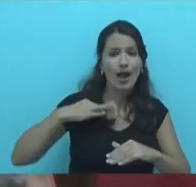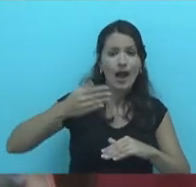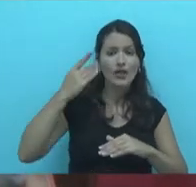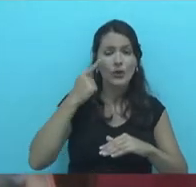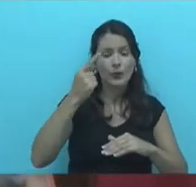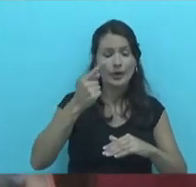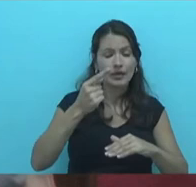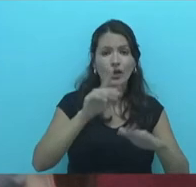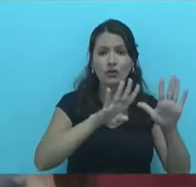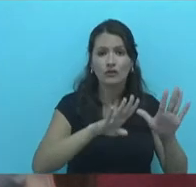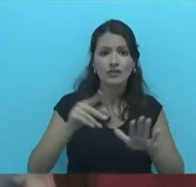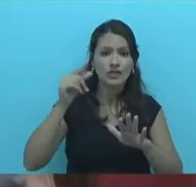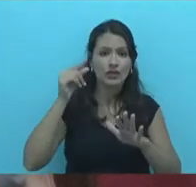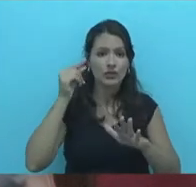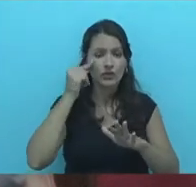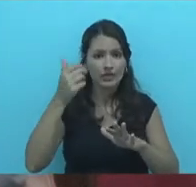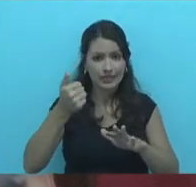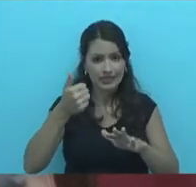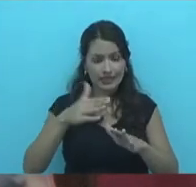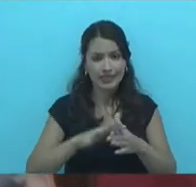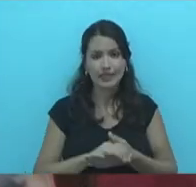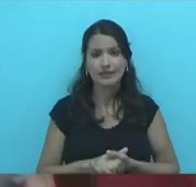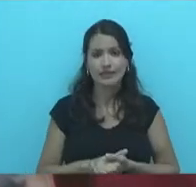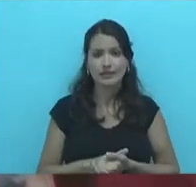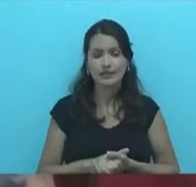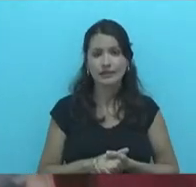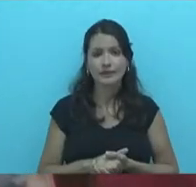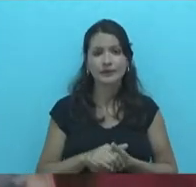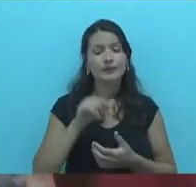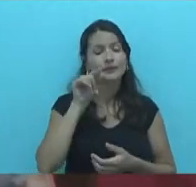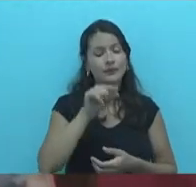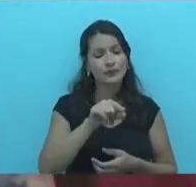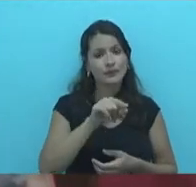1936, cuando Saavedra Lamas tenía 58 años,